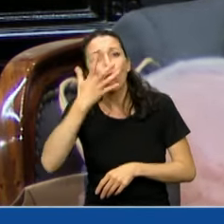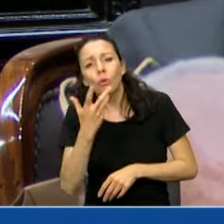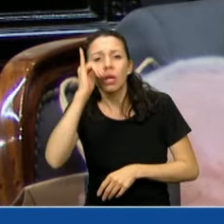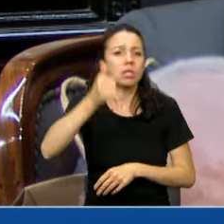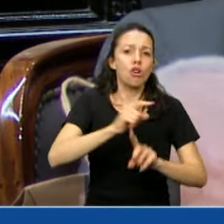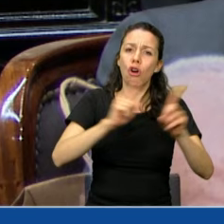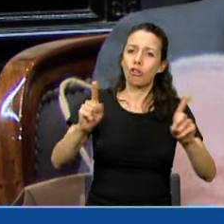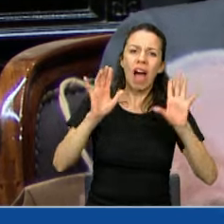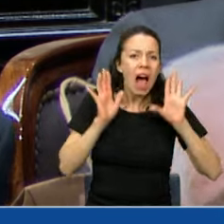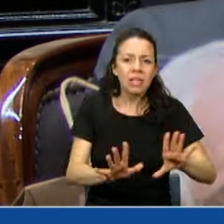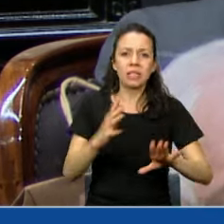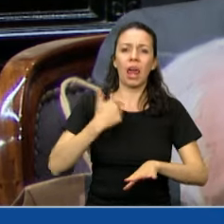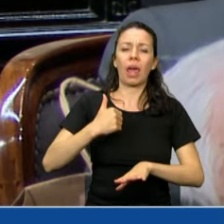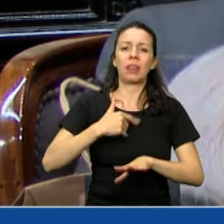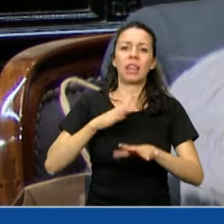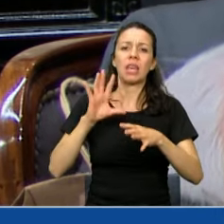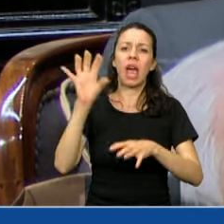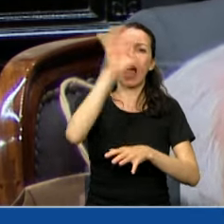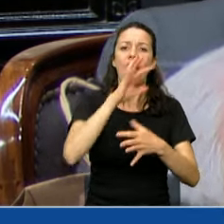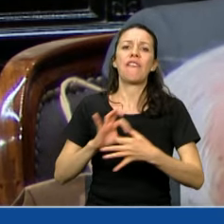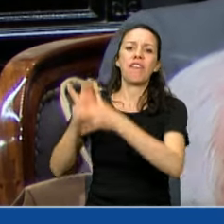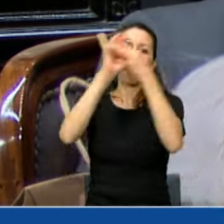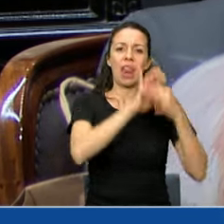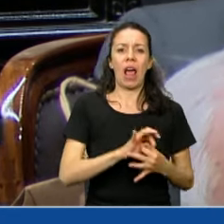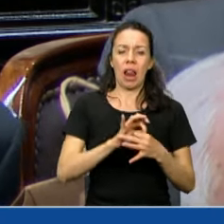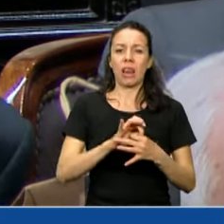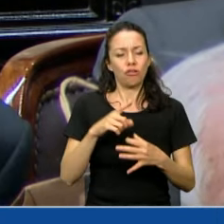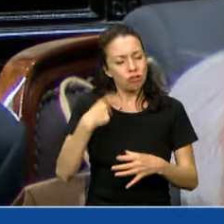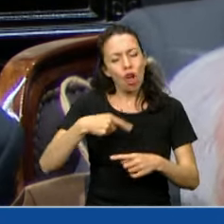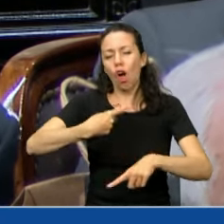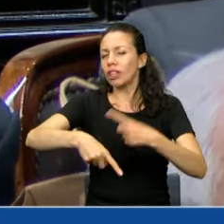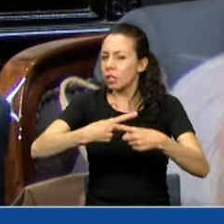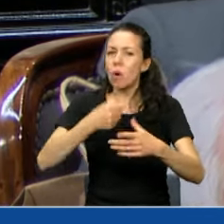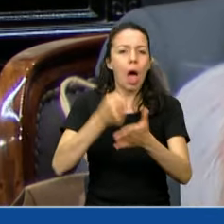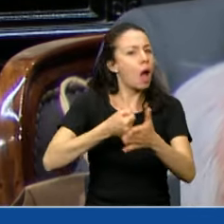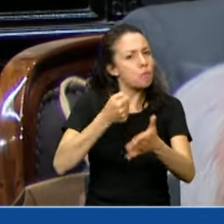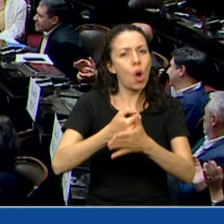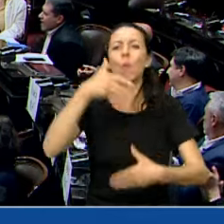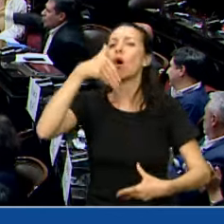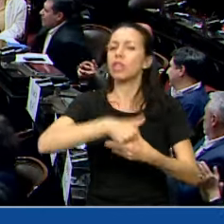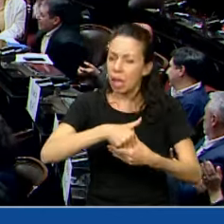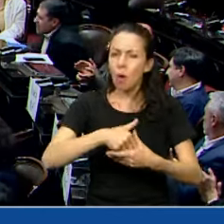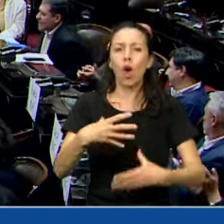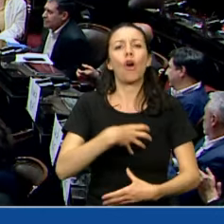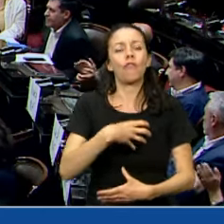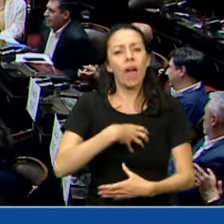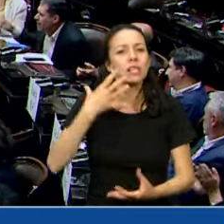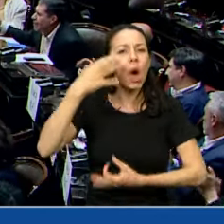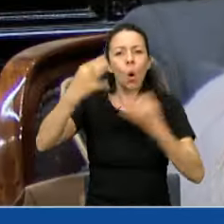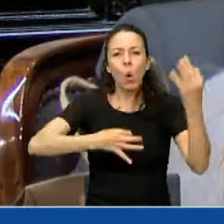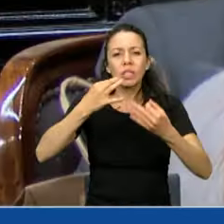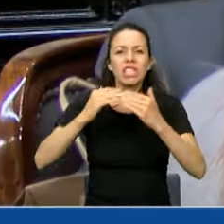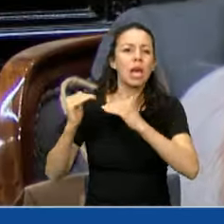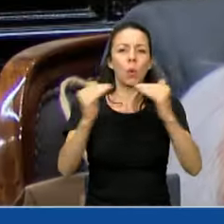Esa es la Argentina Federal Así que seguimos adelante votemos con confianza con justicia y con equidad